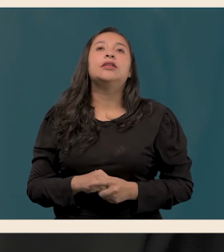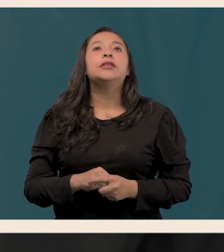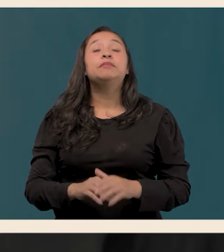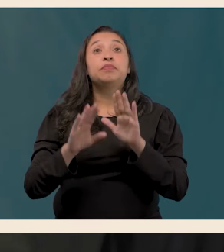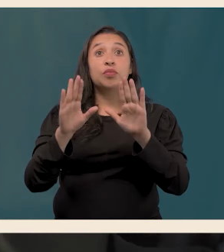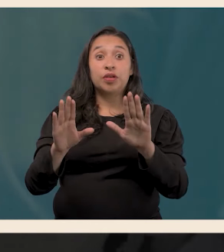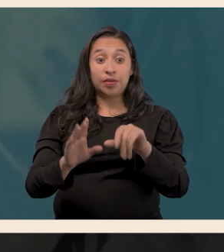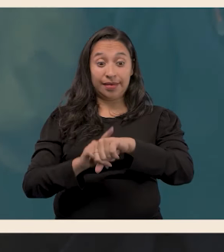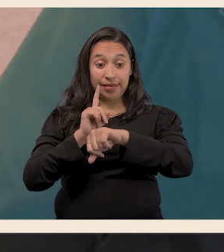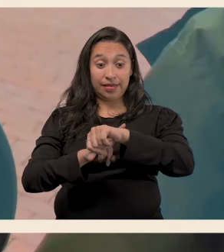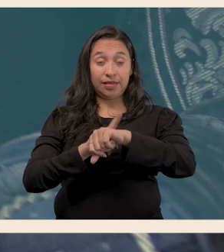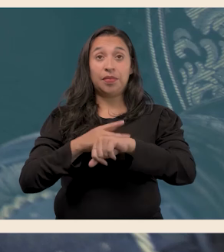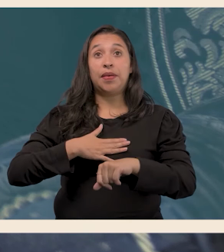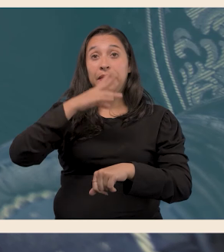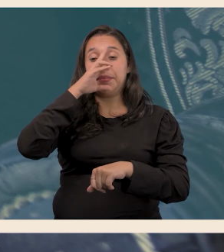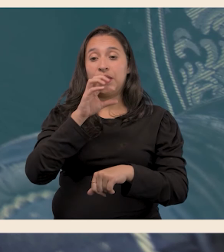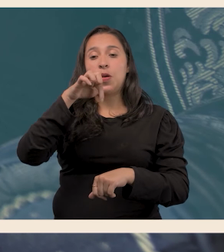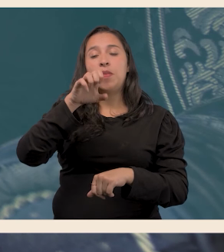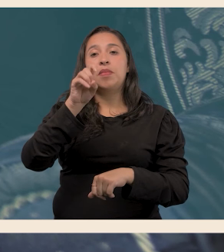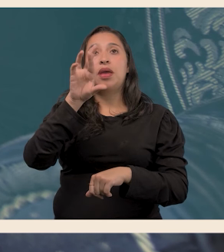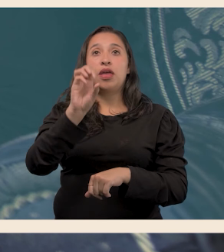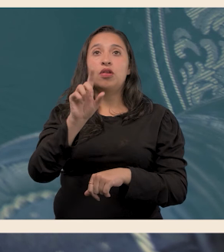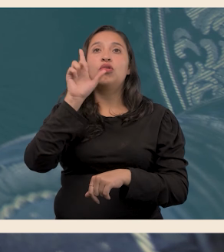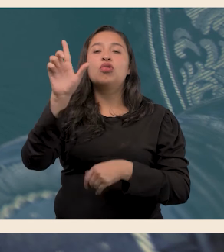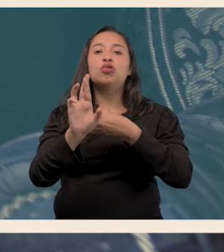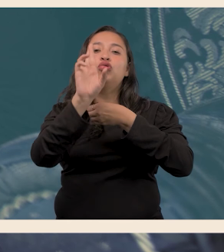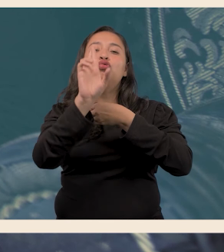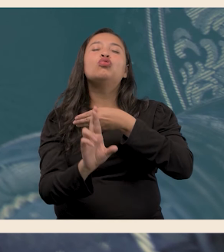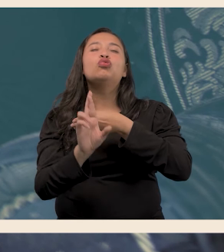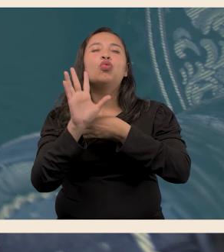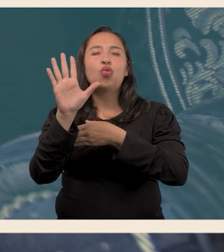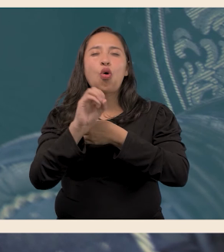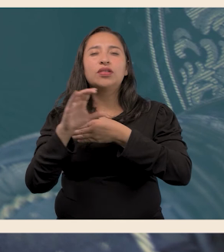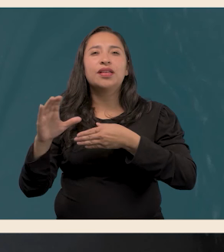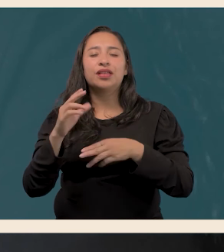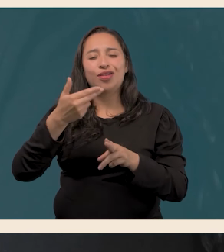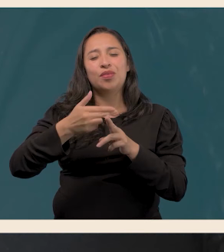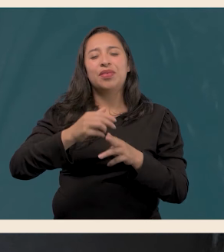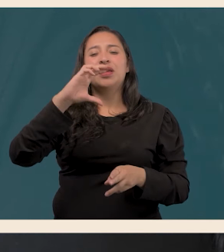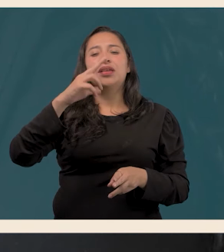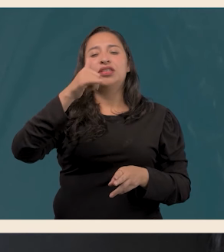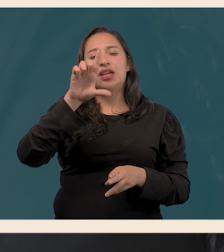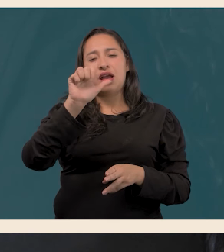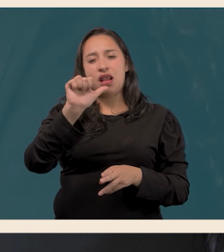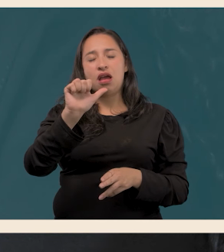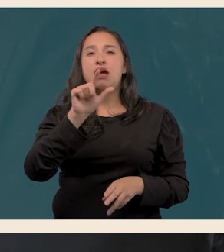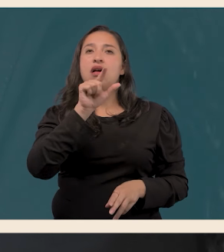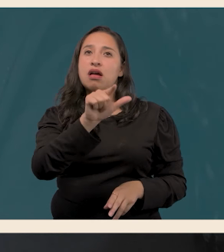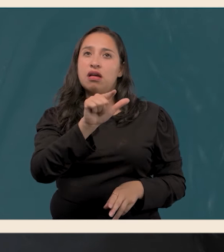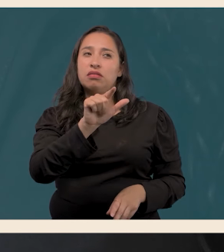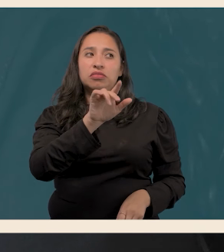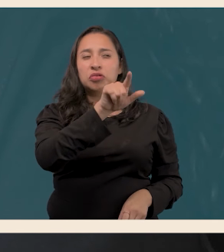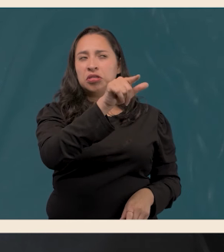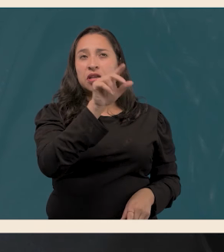En ese tiempo Pedro estaba en el dispensario suroccidente en Chicalá y muy a las 6 de la mañana le